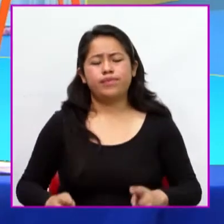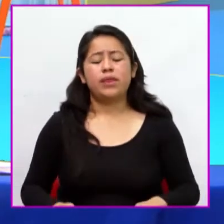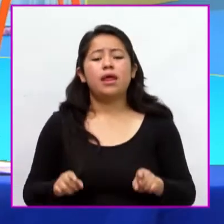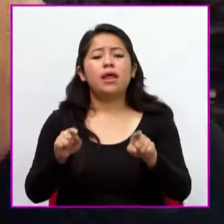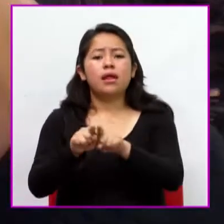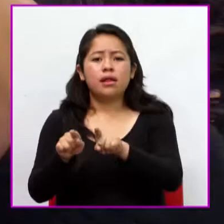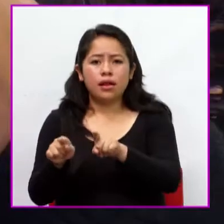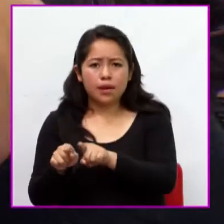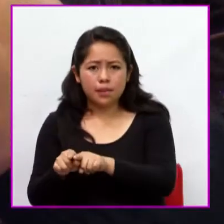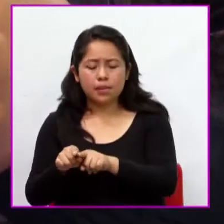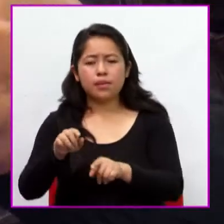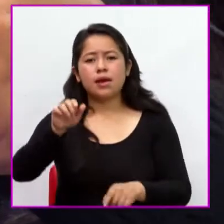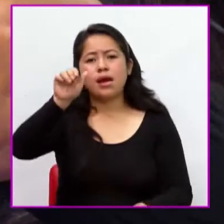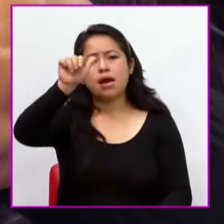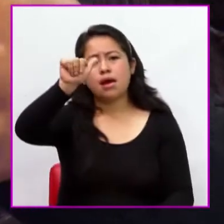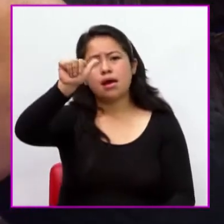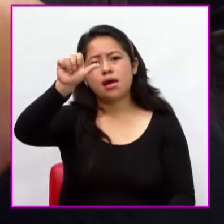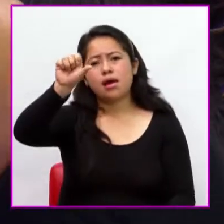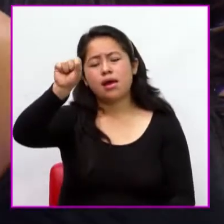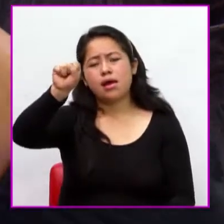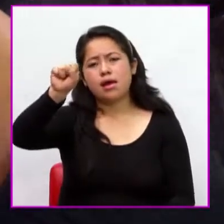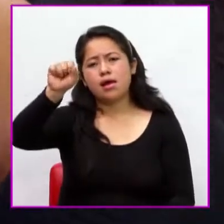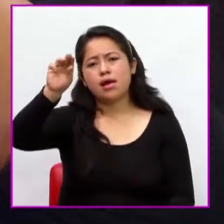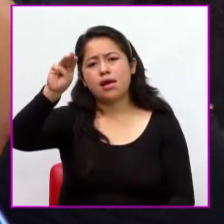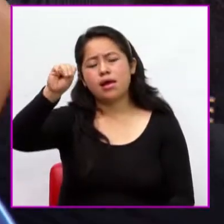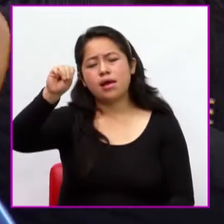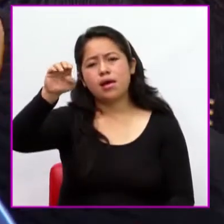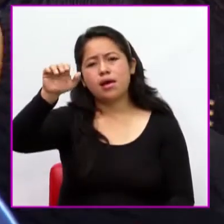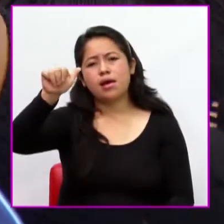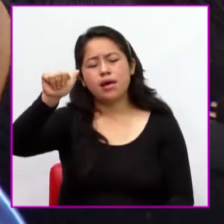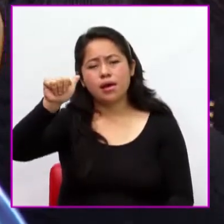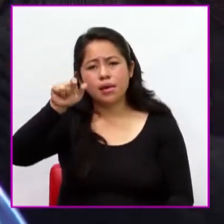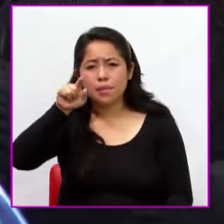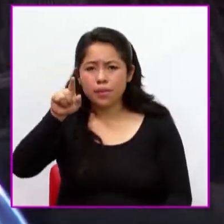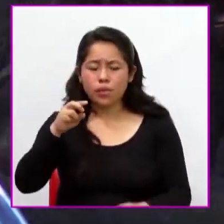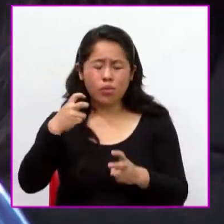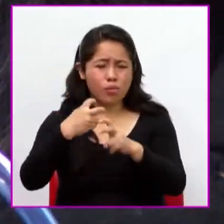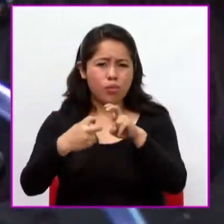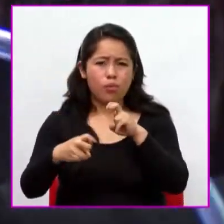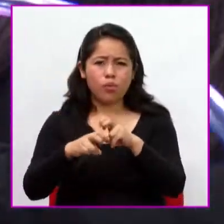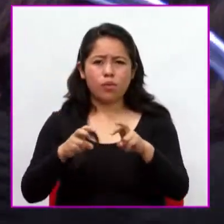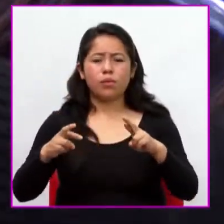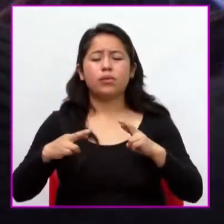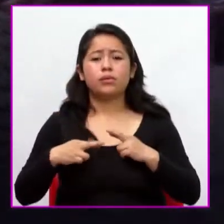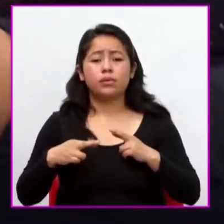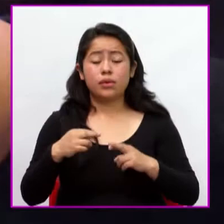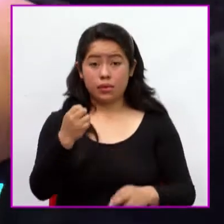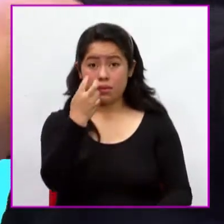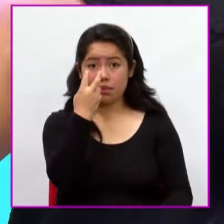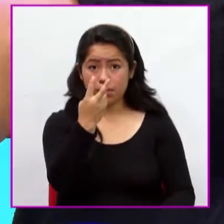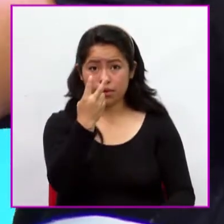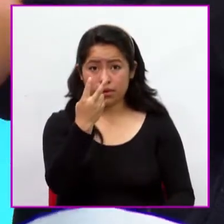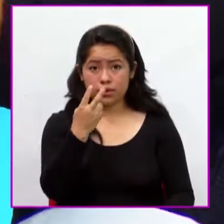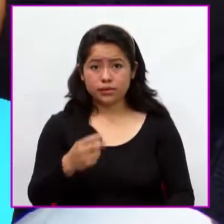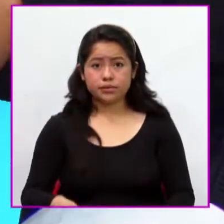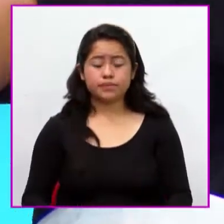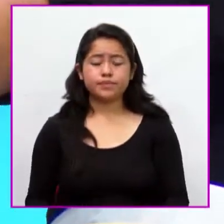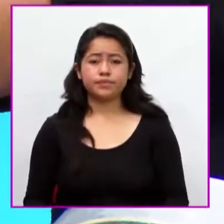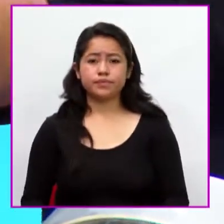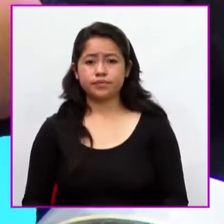asma. Otra sustancia peligrosa que podemos... Aquí está, miren. Aquí